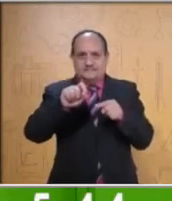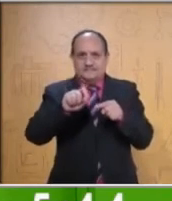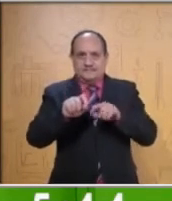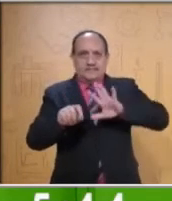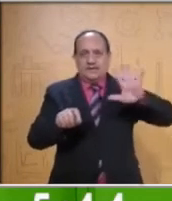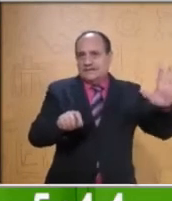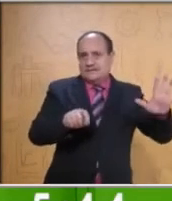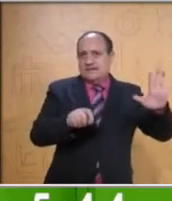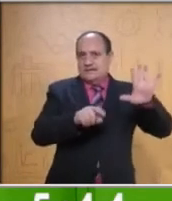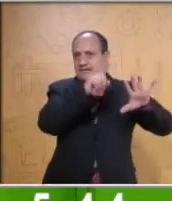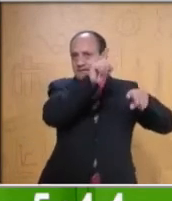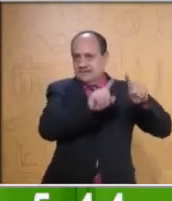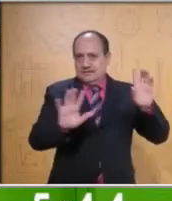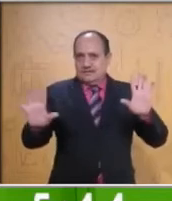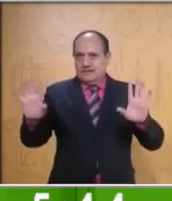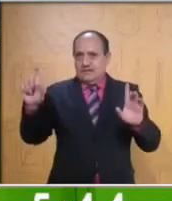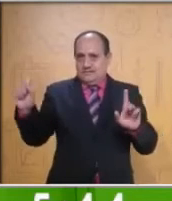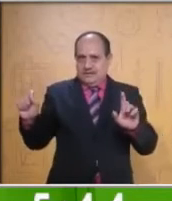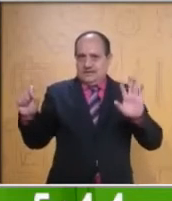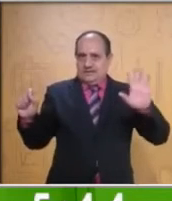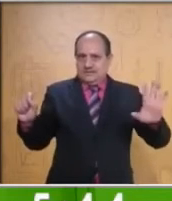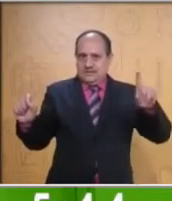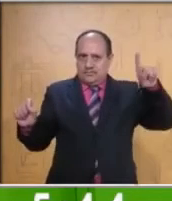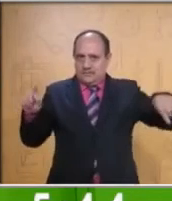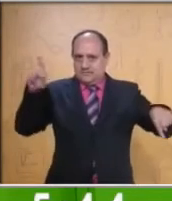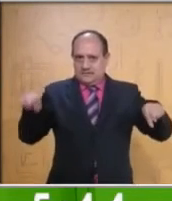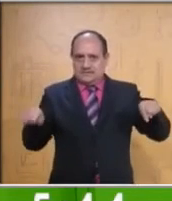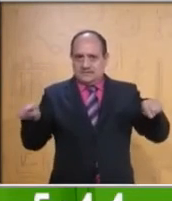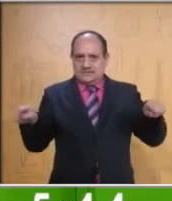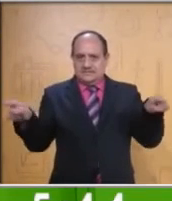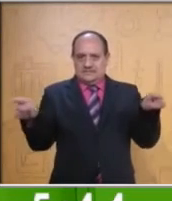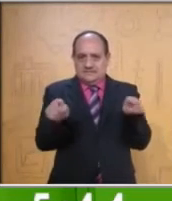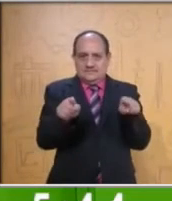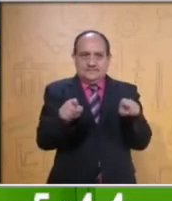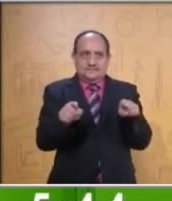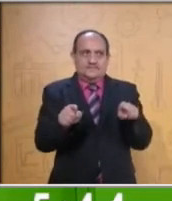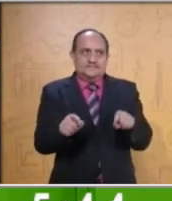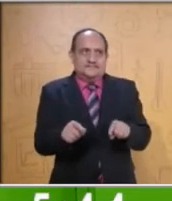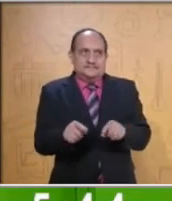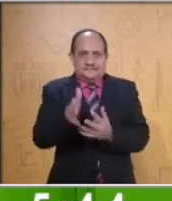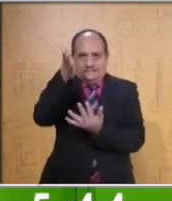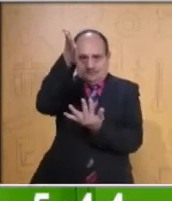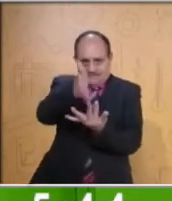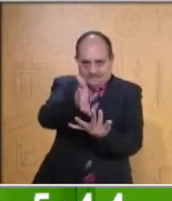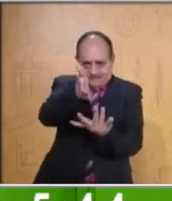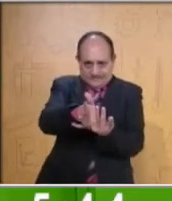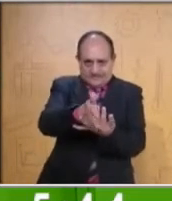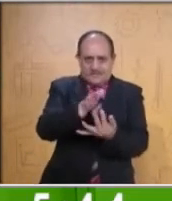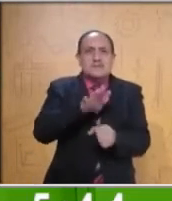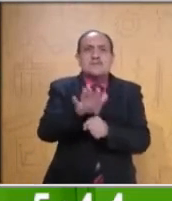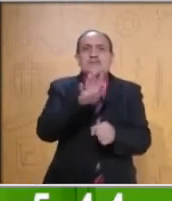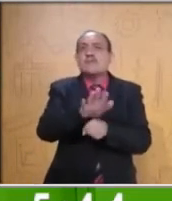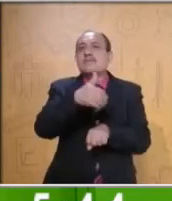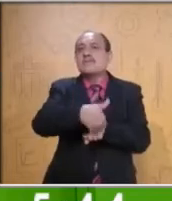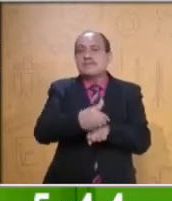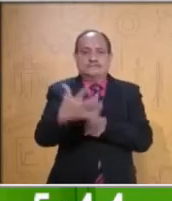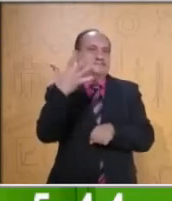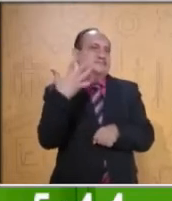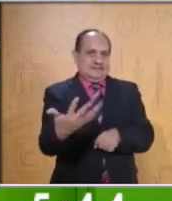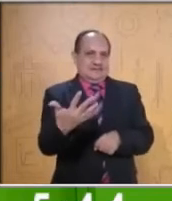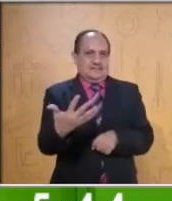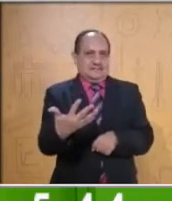el 5. Y me va a quedar un solo dato, que es este que tengo yo ahí al centro, que en este caso es el